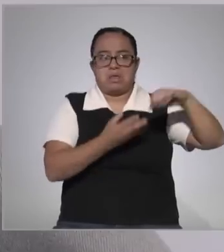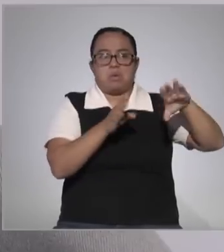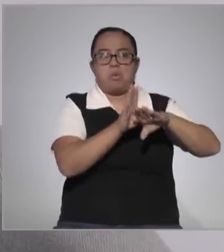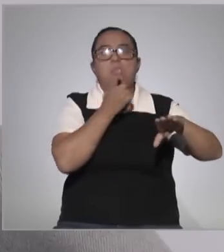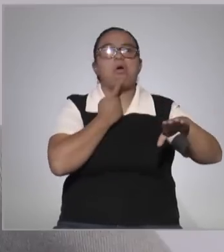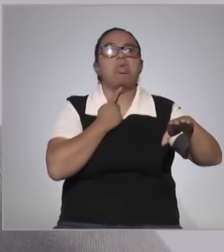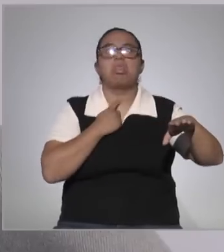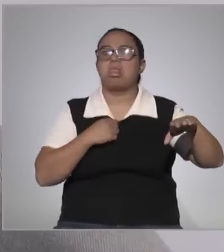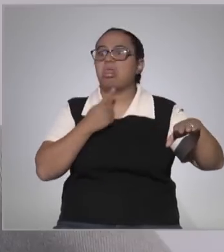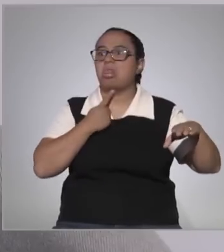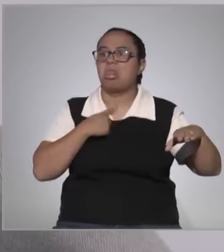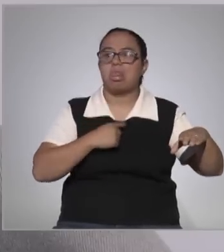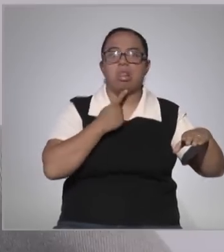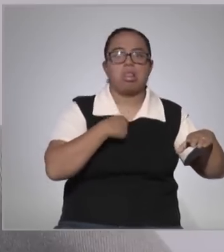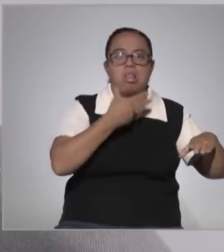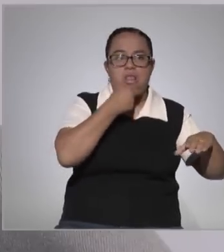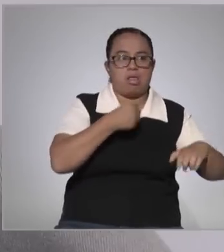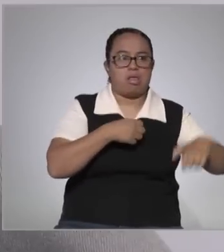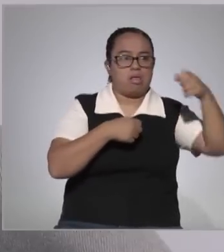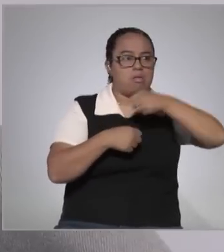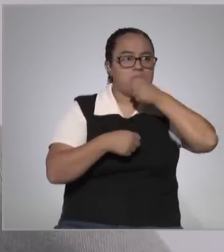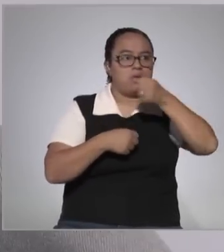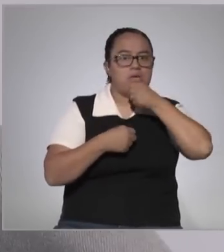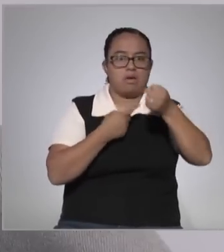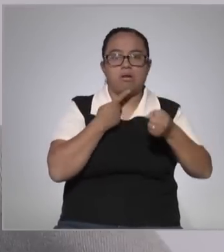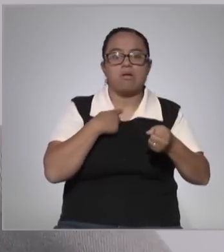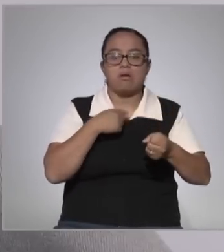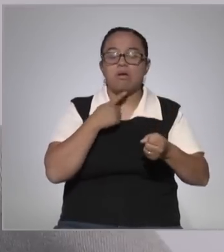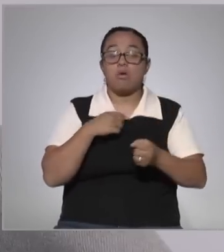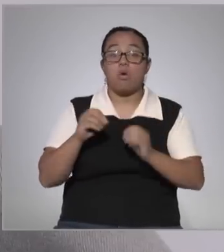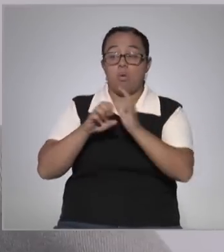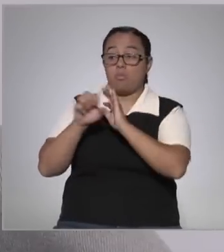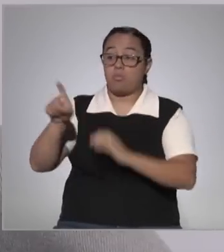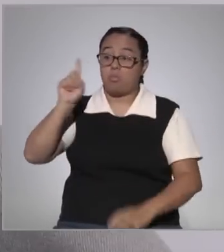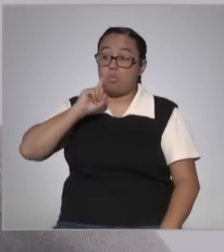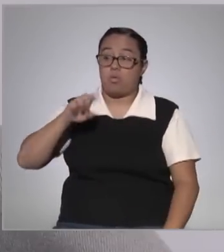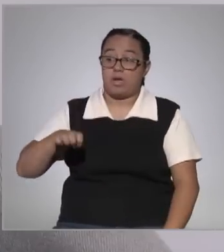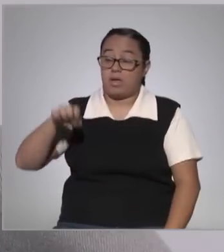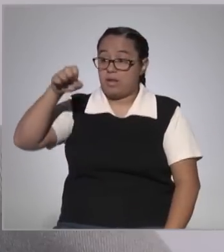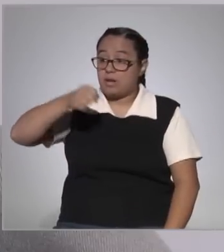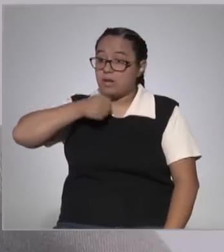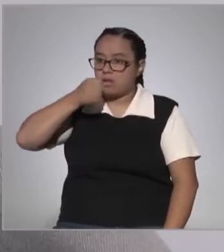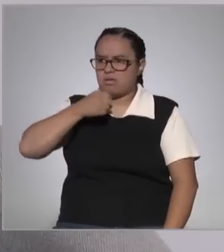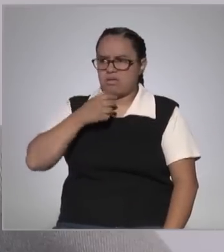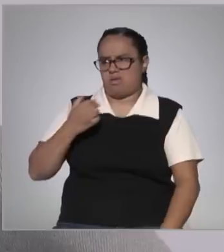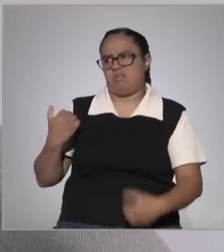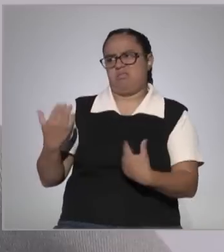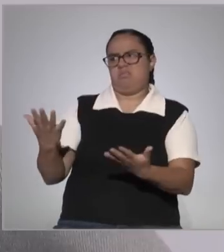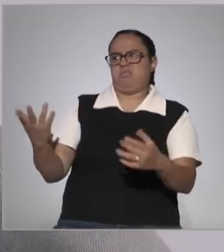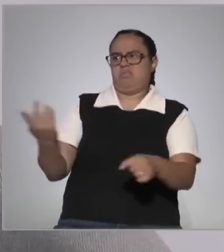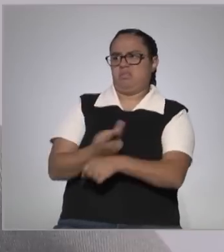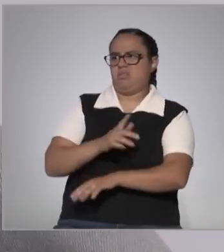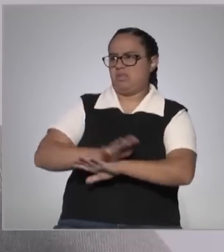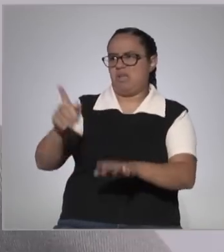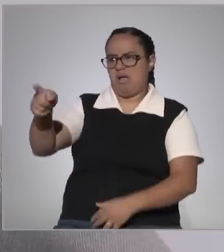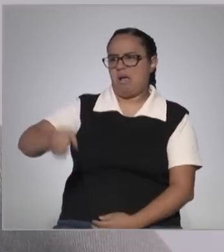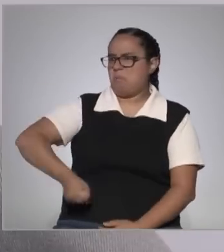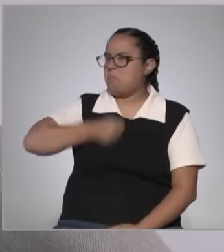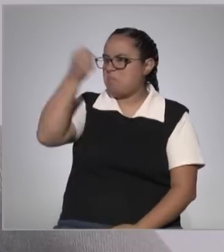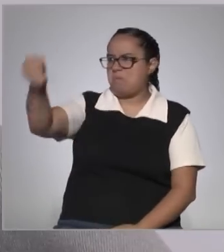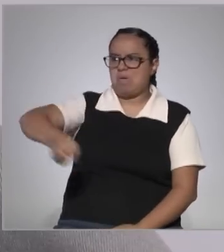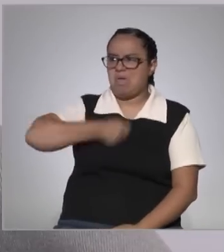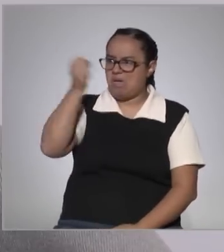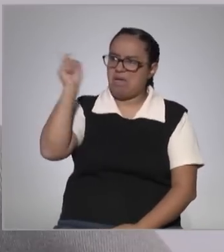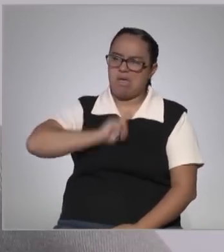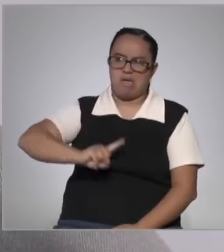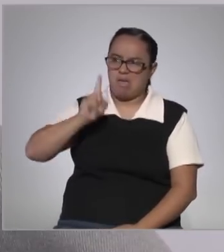y una mujer mayor deseante, ¿qué le pasa? Pero si ya está bien vieja,